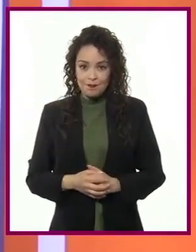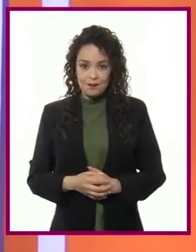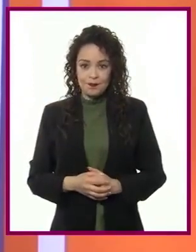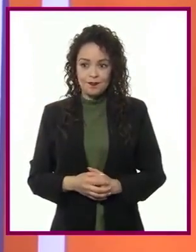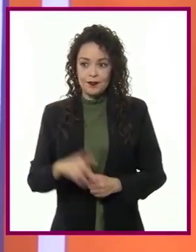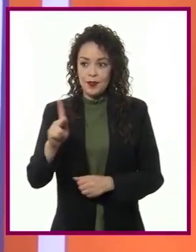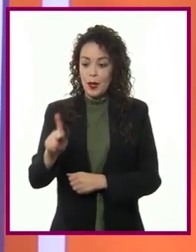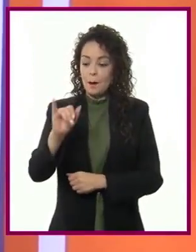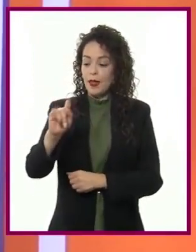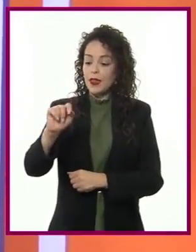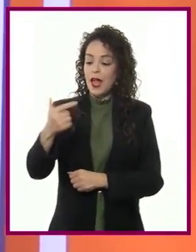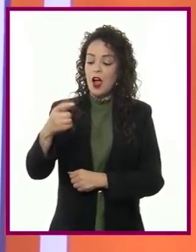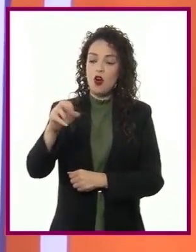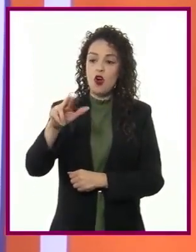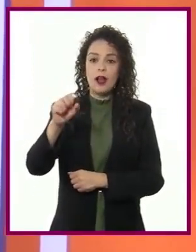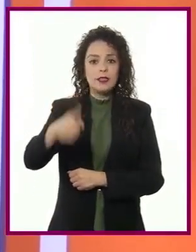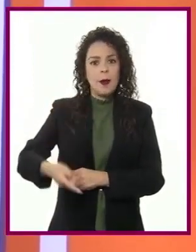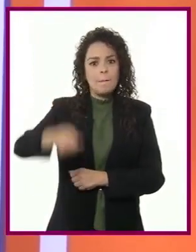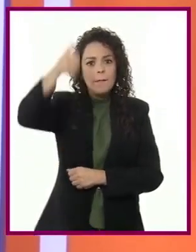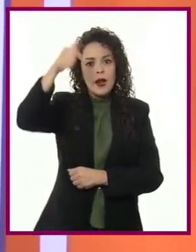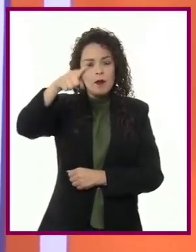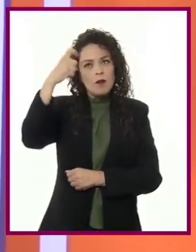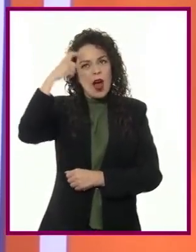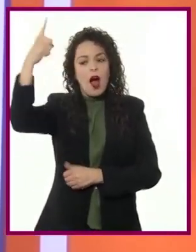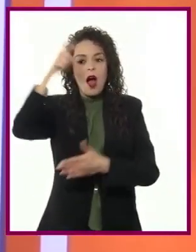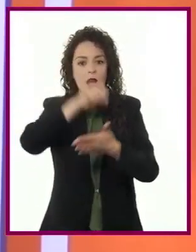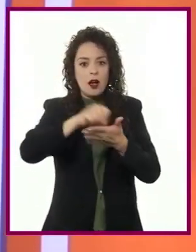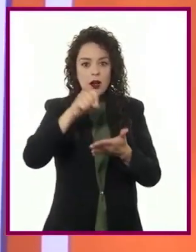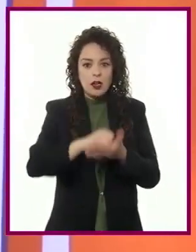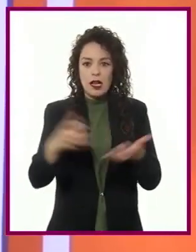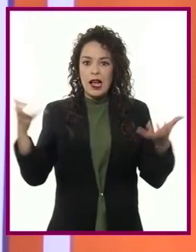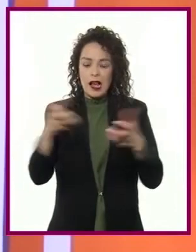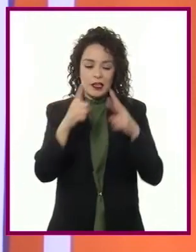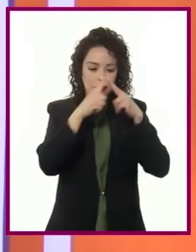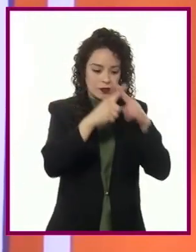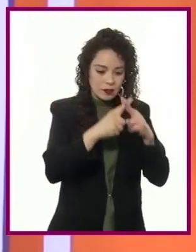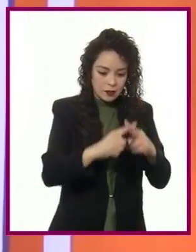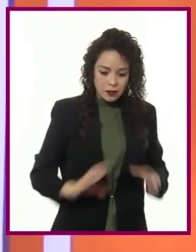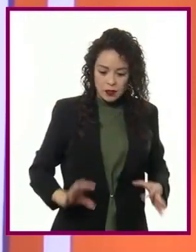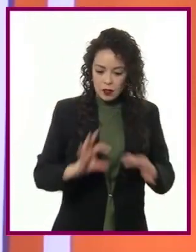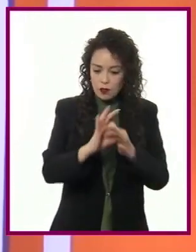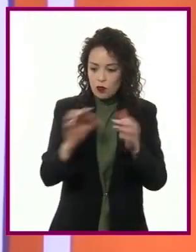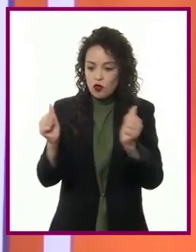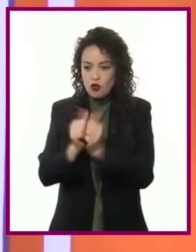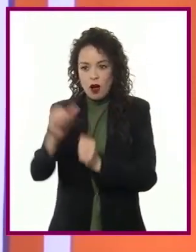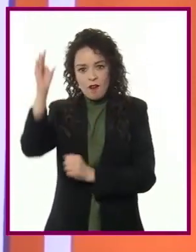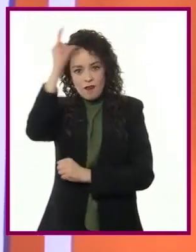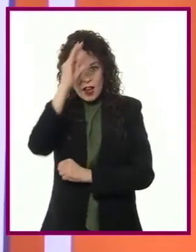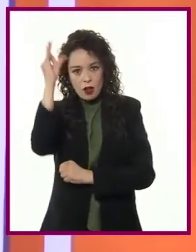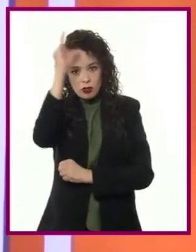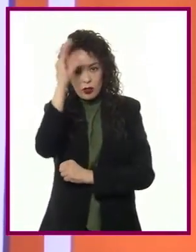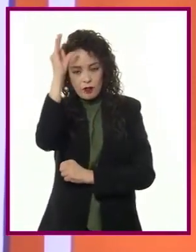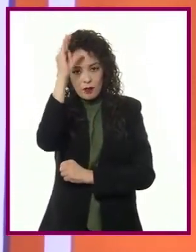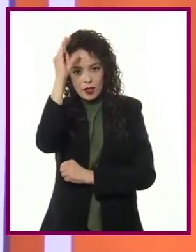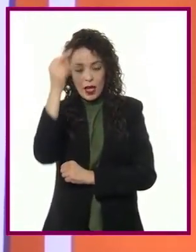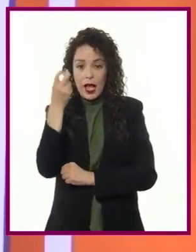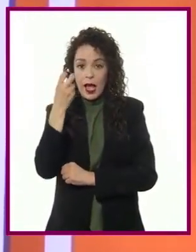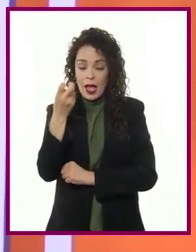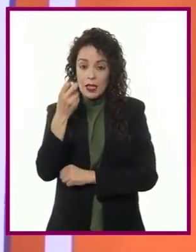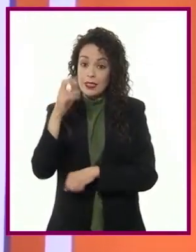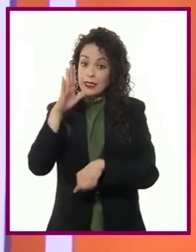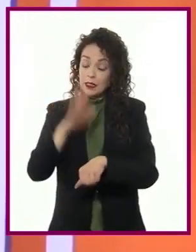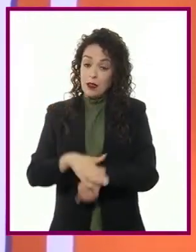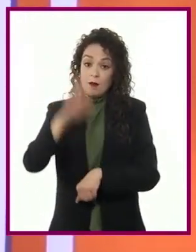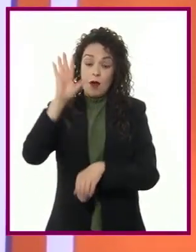Pitágoras fue el primer pensador que intentó conciliar las matemáticas con la filosofía, una de las mayores